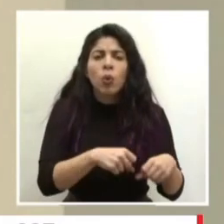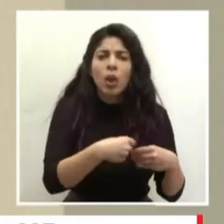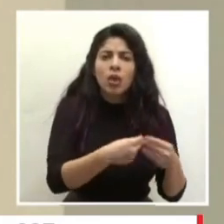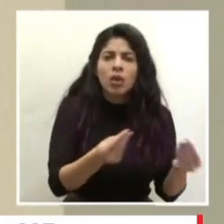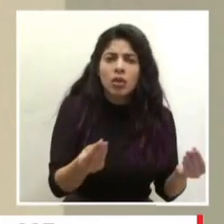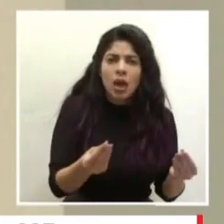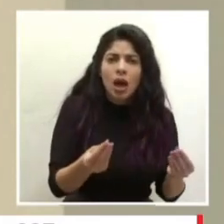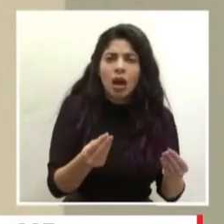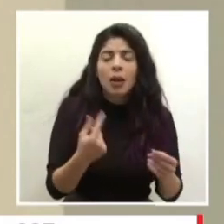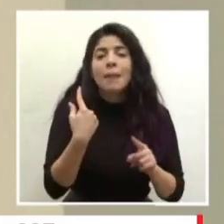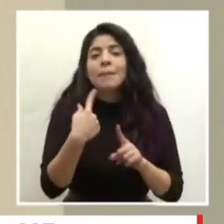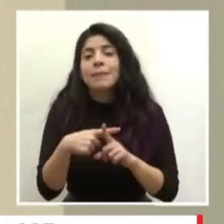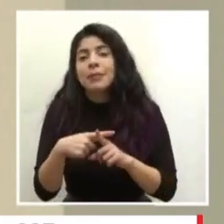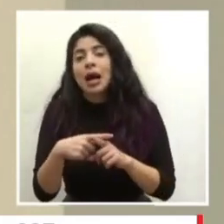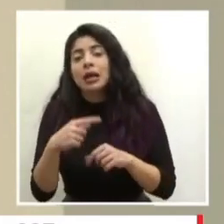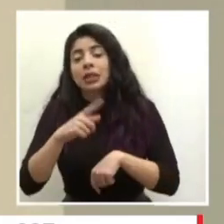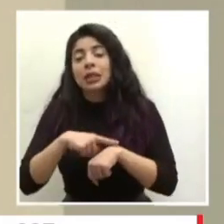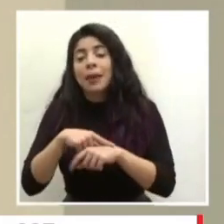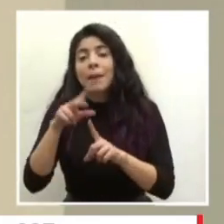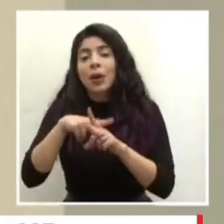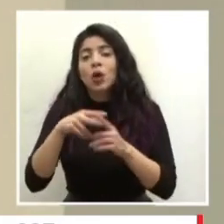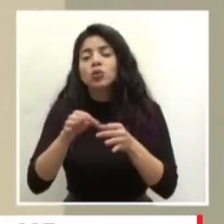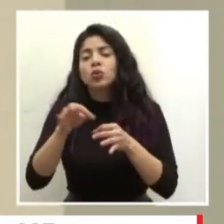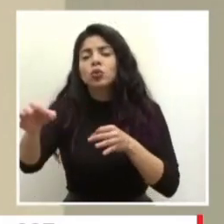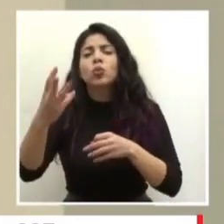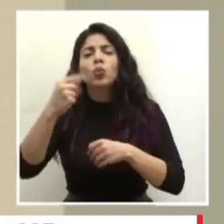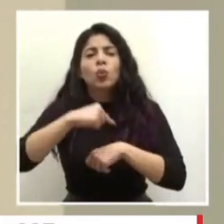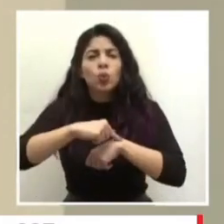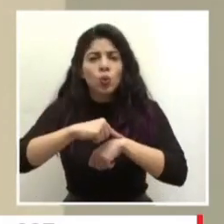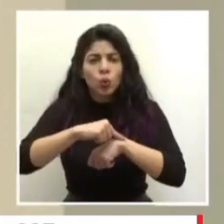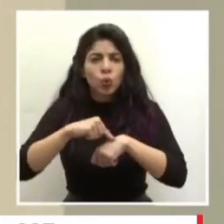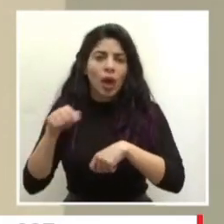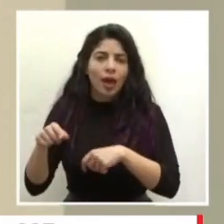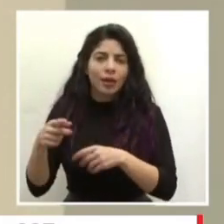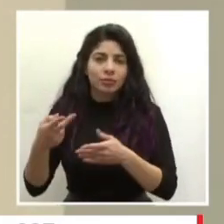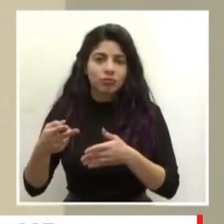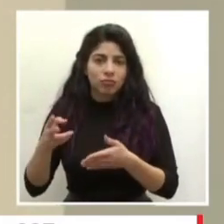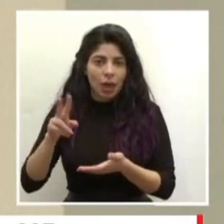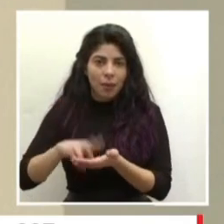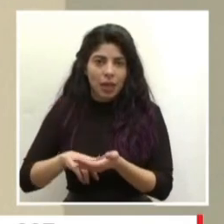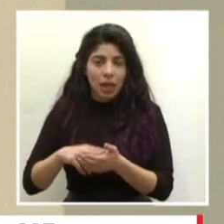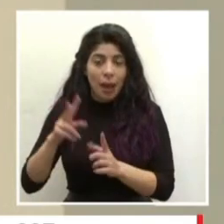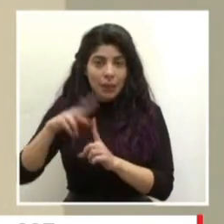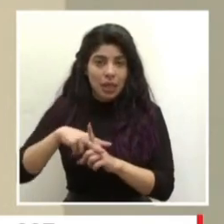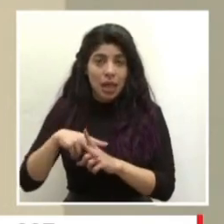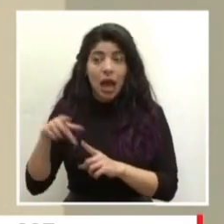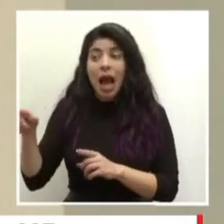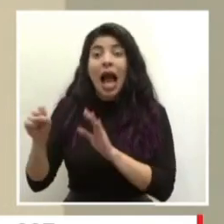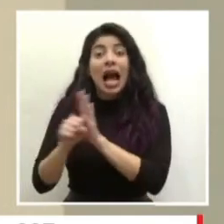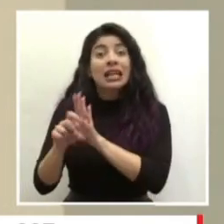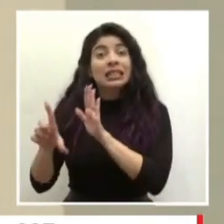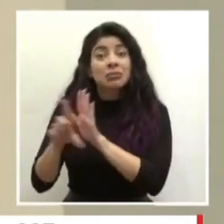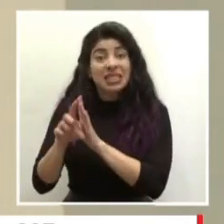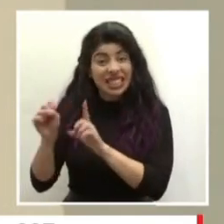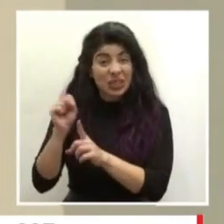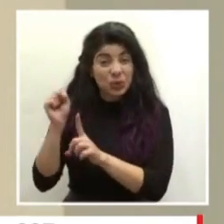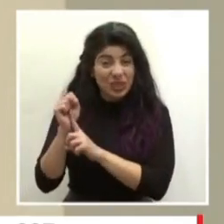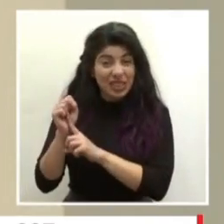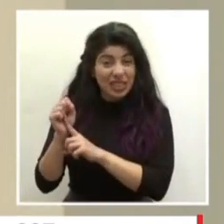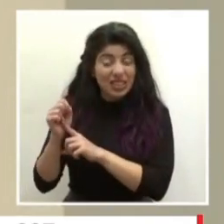también la extensión del periodo de aplicación. La situación que hemos enfrentado en la Asamblea Legislativa claramente nos ha generado